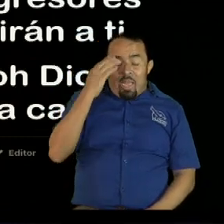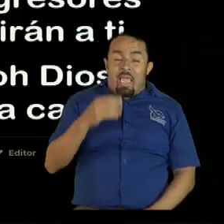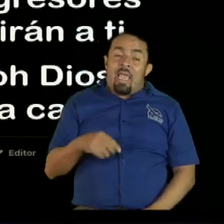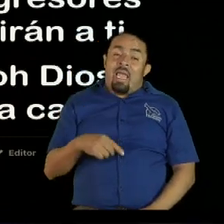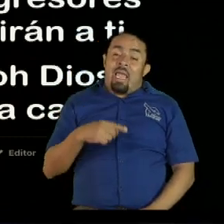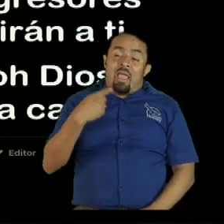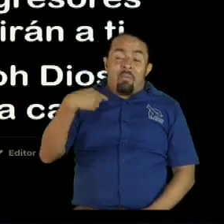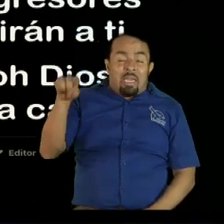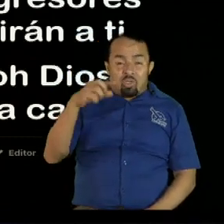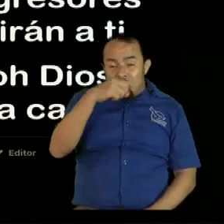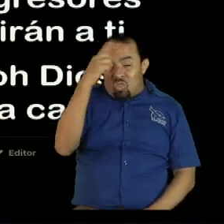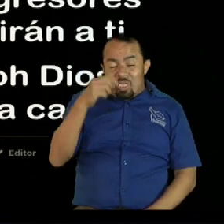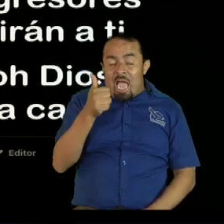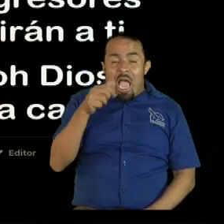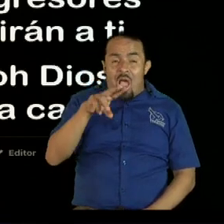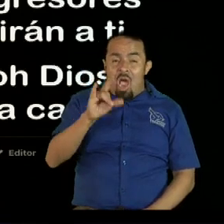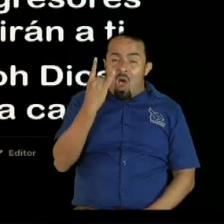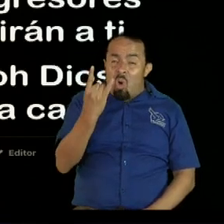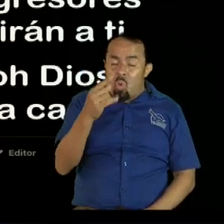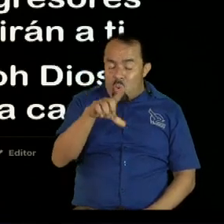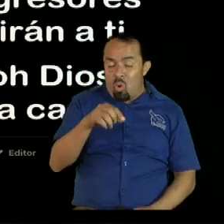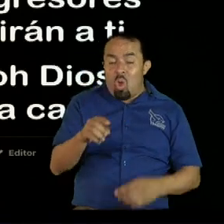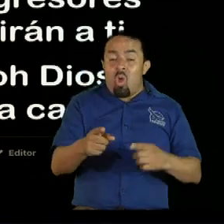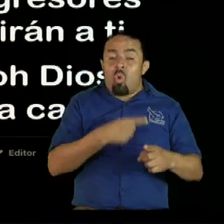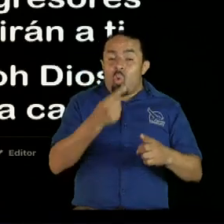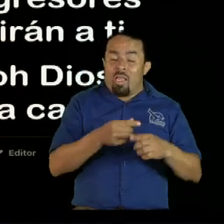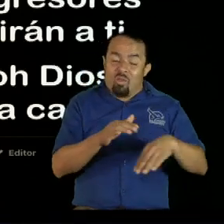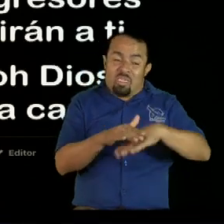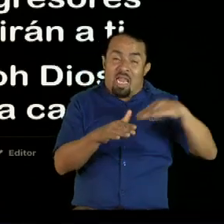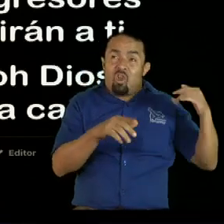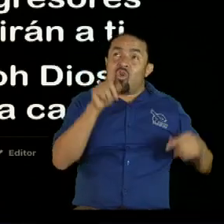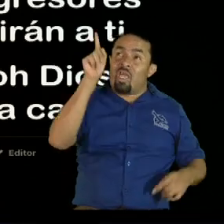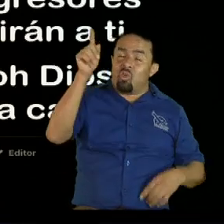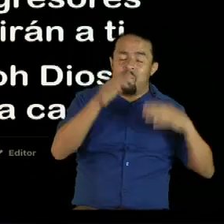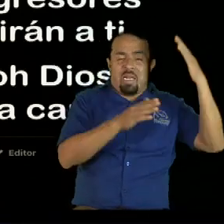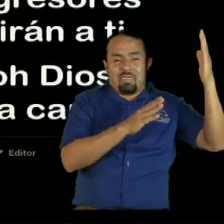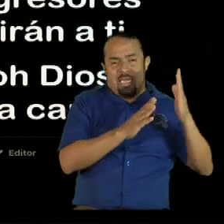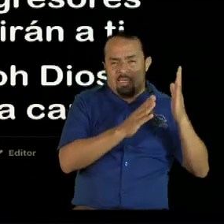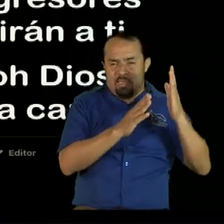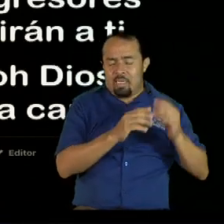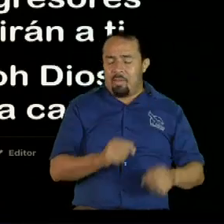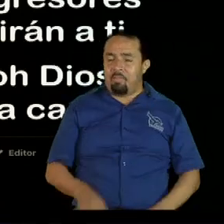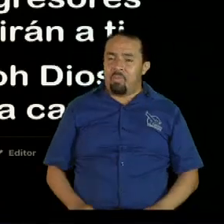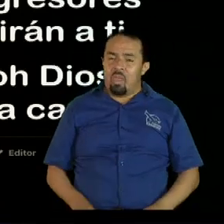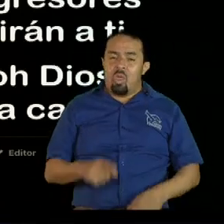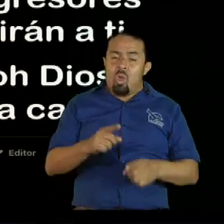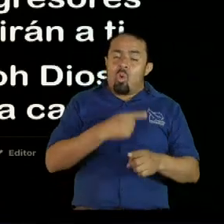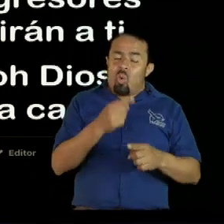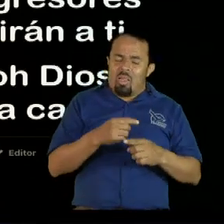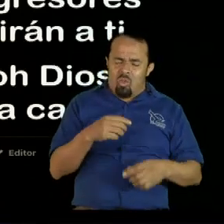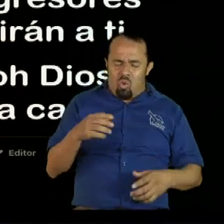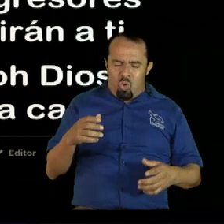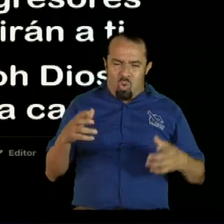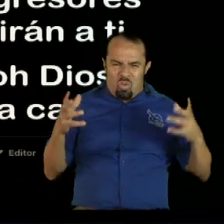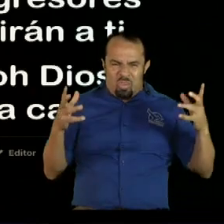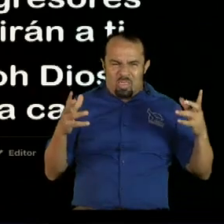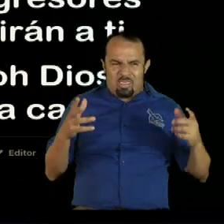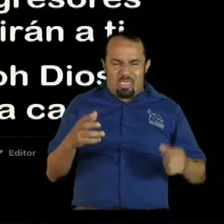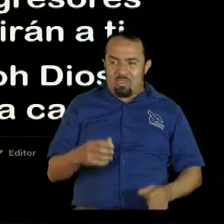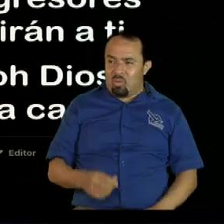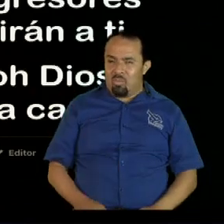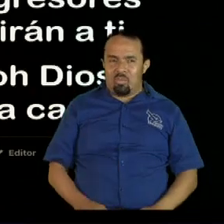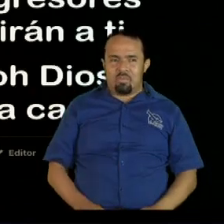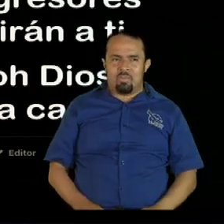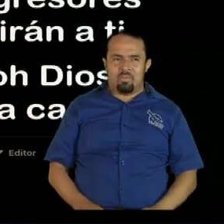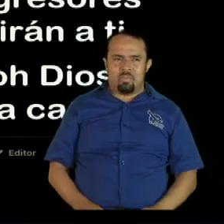lo echaste de tu presencia. Ya sé lo que le pasó a Sansón cuando te apartaste de él. prácticamente lo echaste de tu